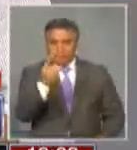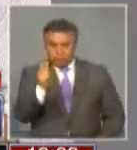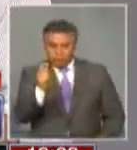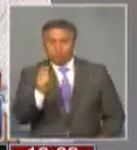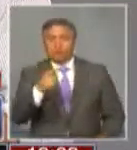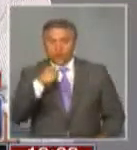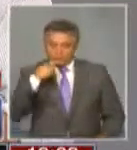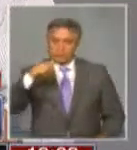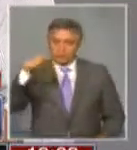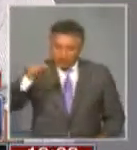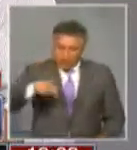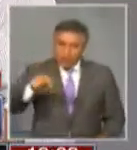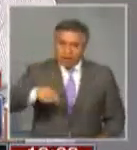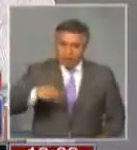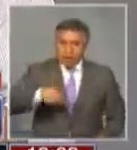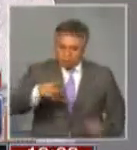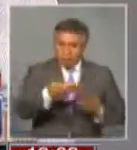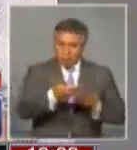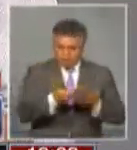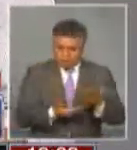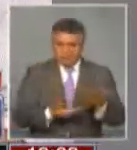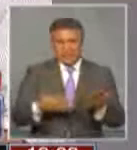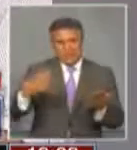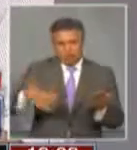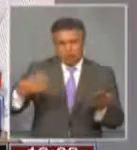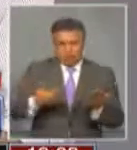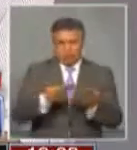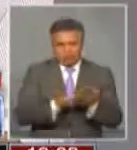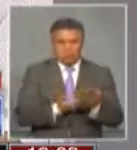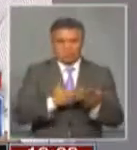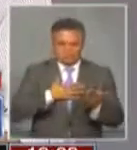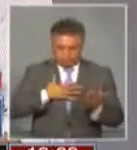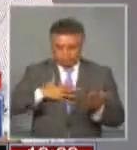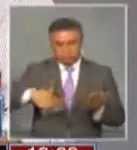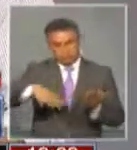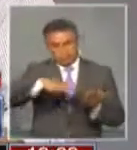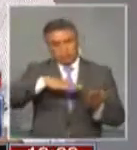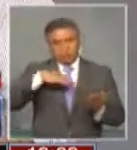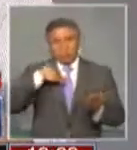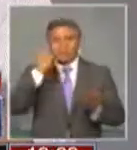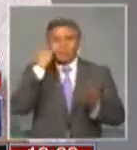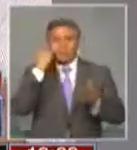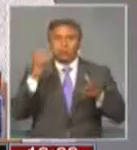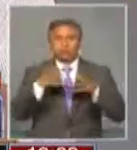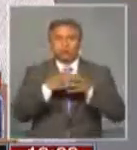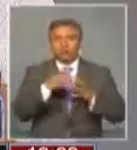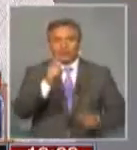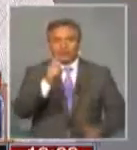política importante. Pero nosotros somos una institución técnica y basamos